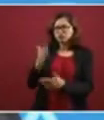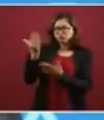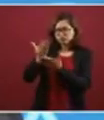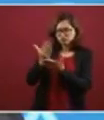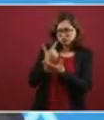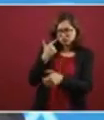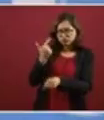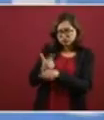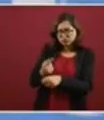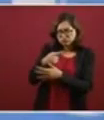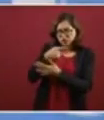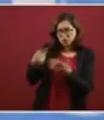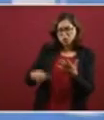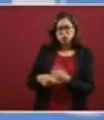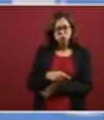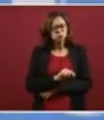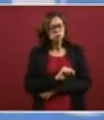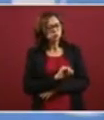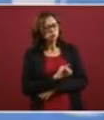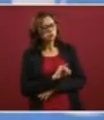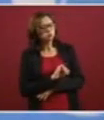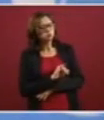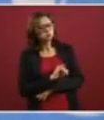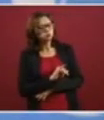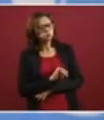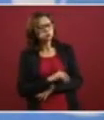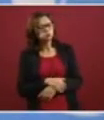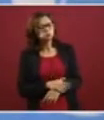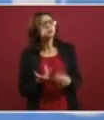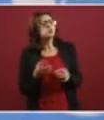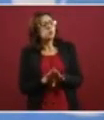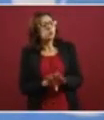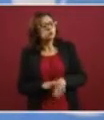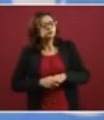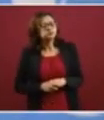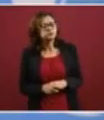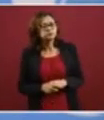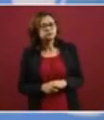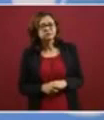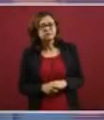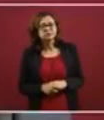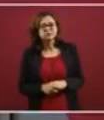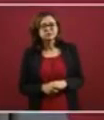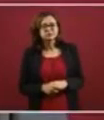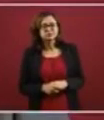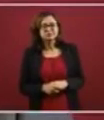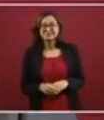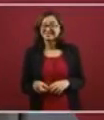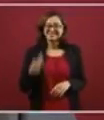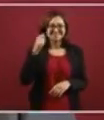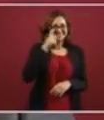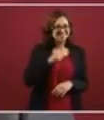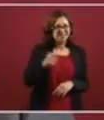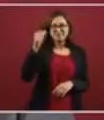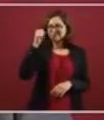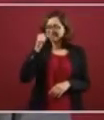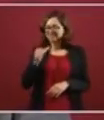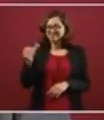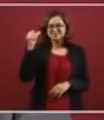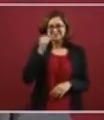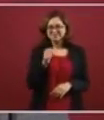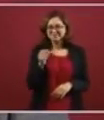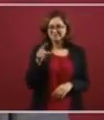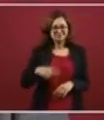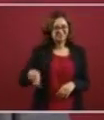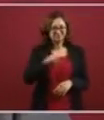diagnóstico pero y los cómos en la parte d el discurso el